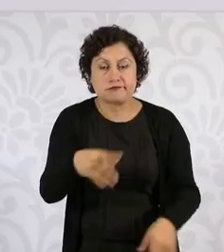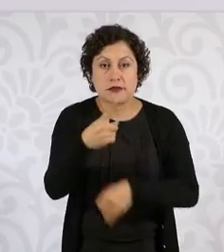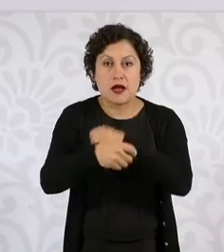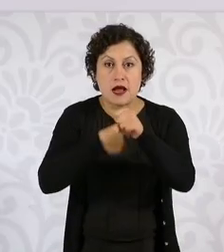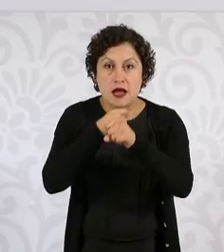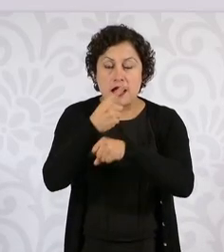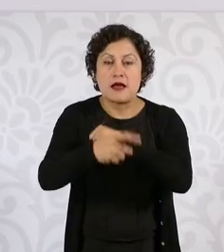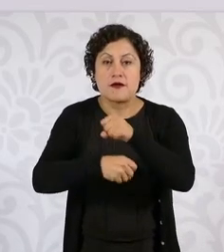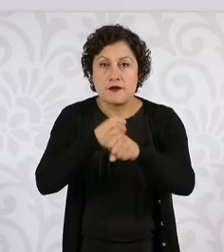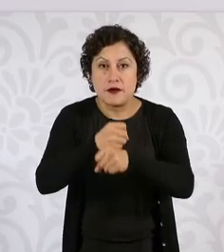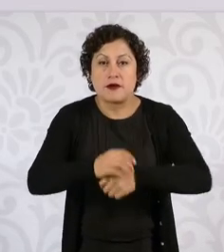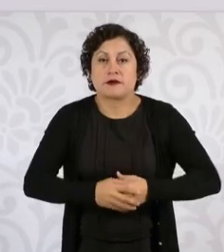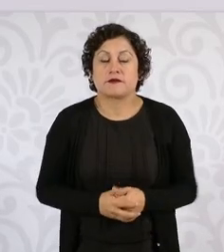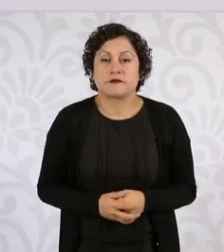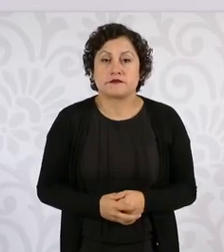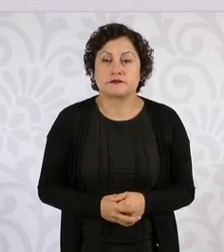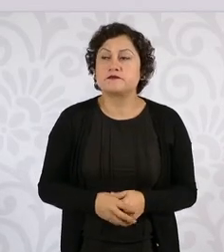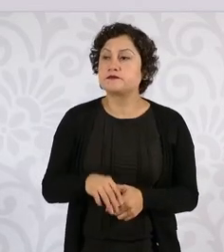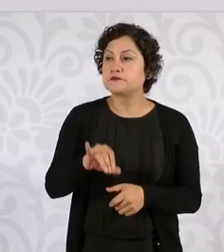adelantar algo.